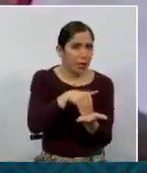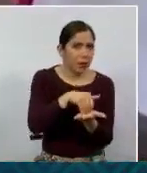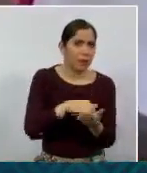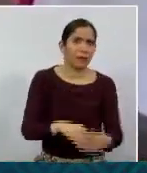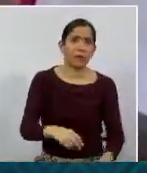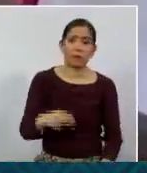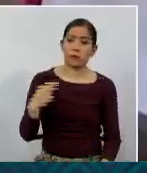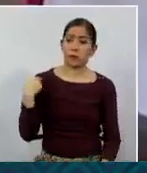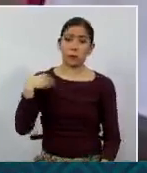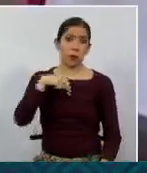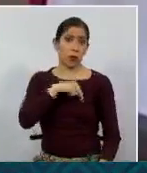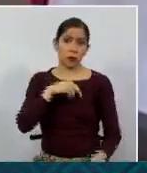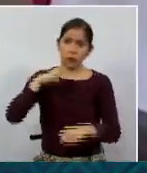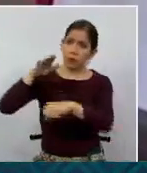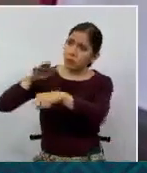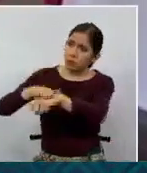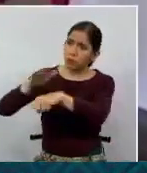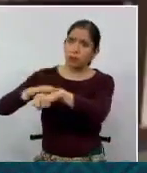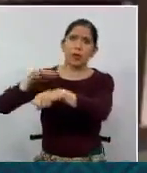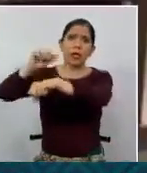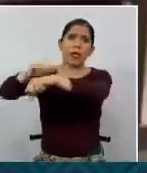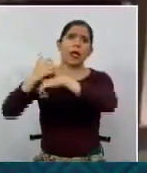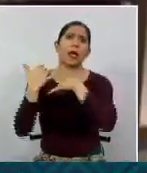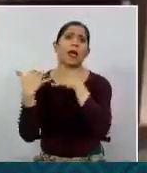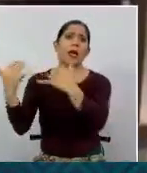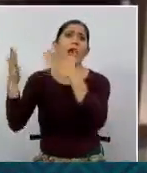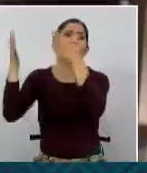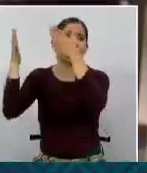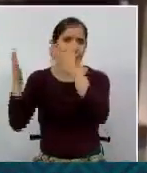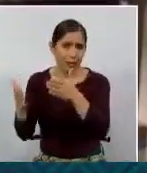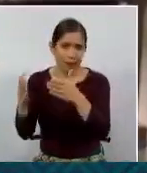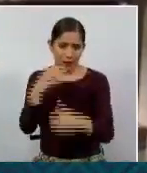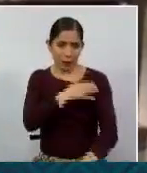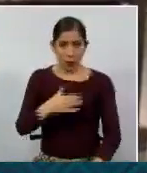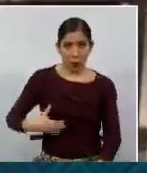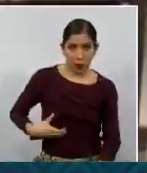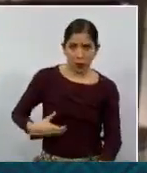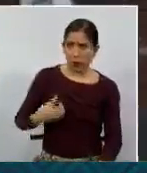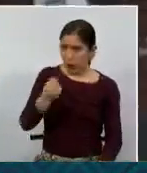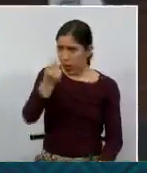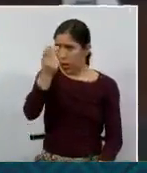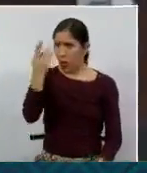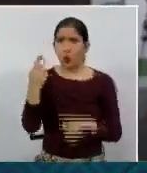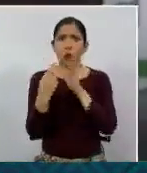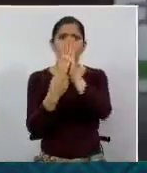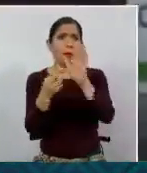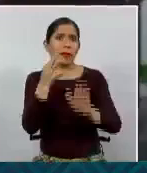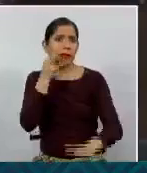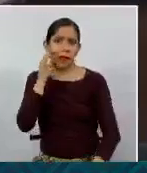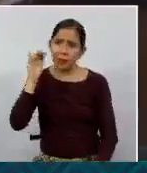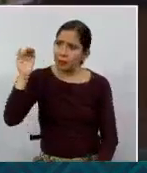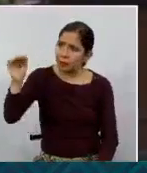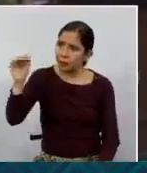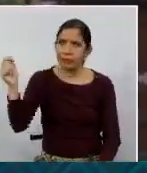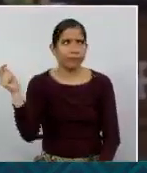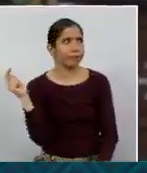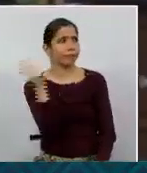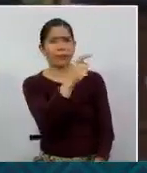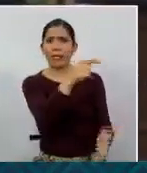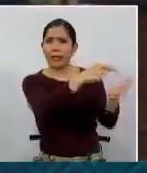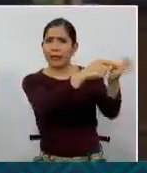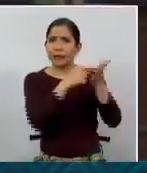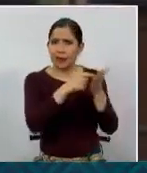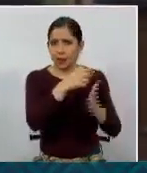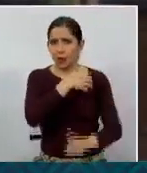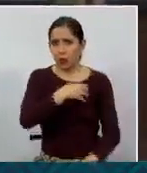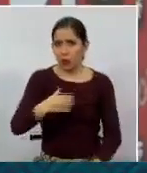los asambleístas que están en representación de los pueblos indígenas de que hagan el cumplimiento de exigir al gobernador y a toda